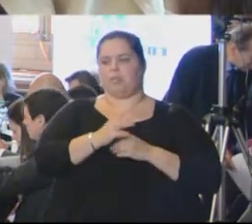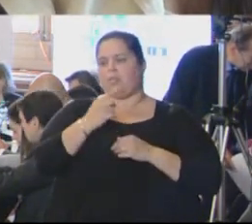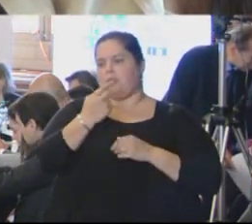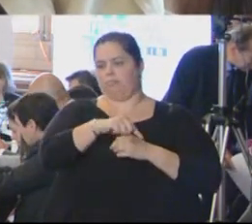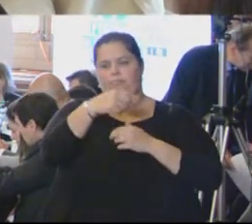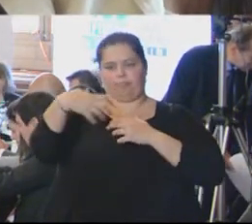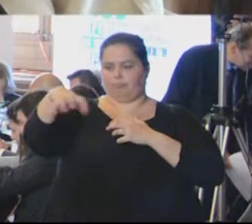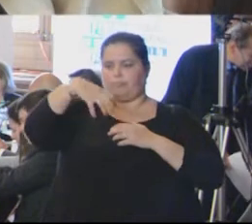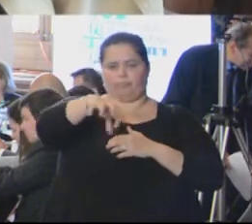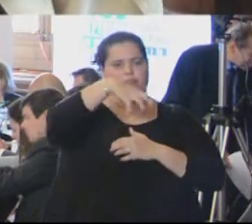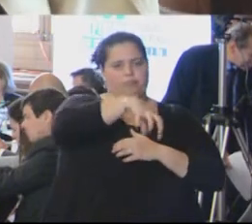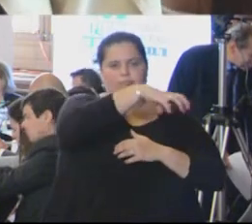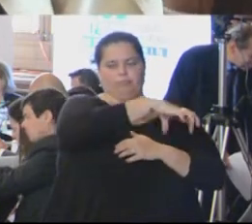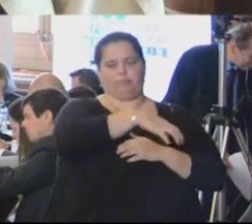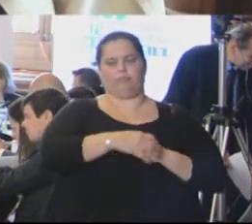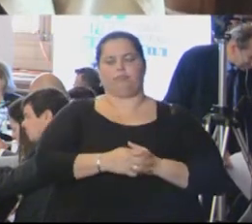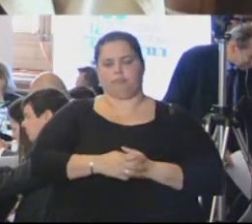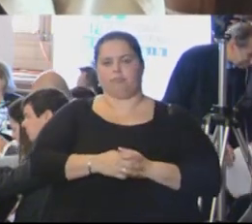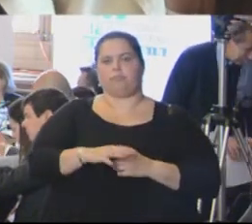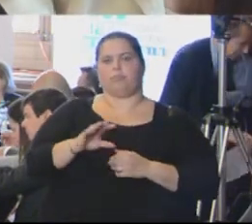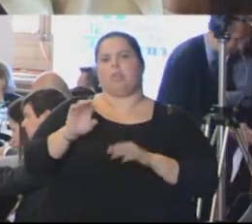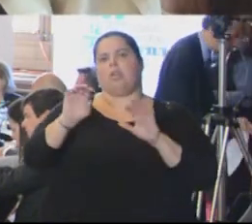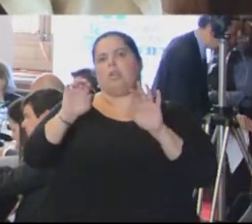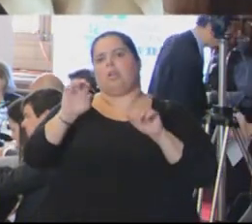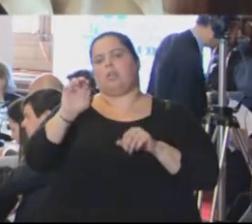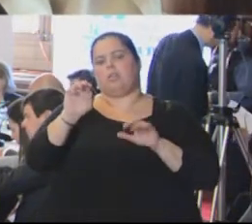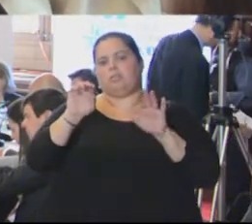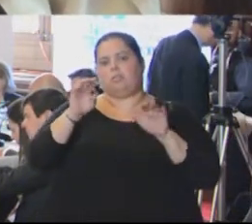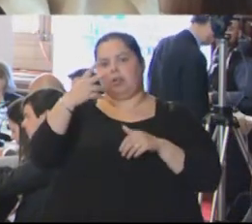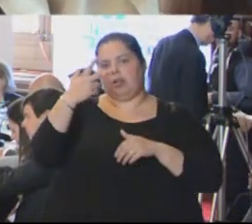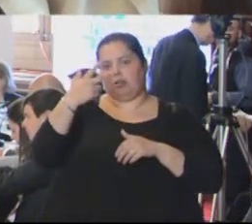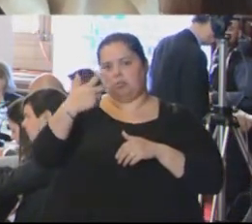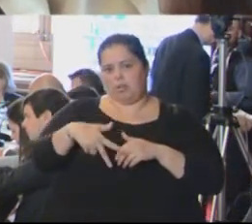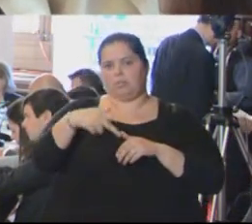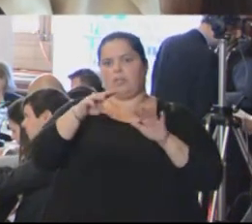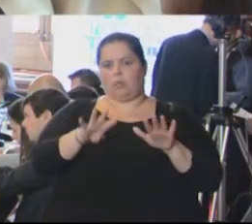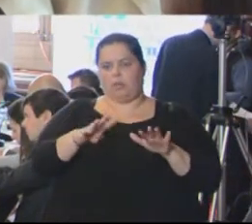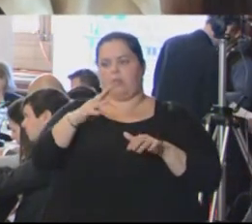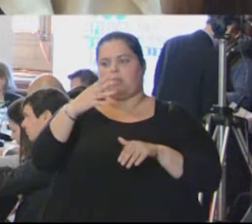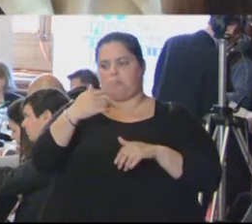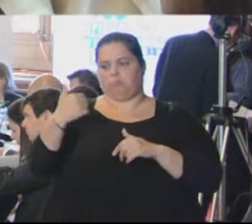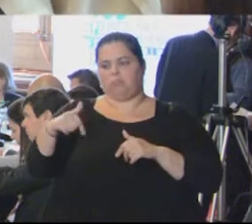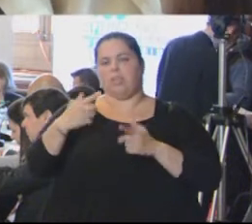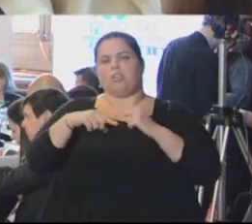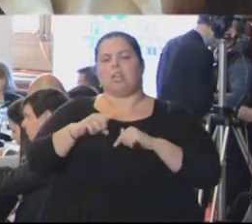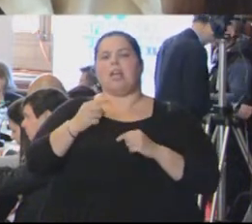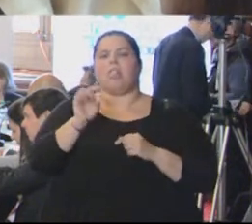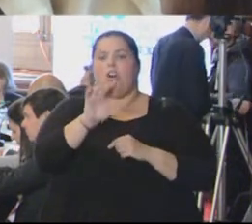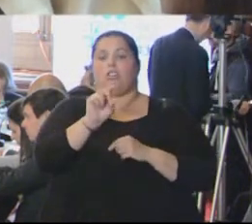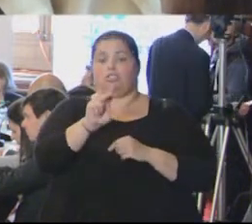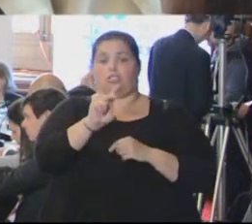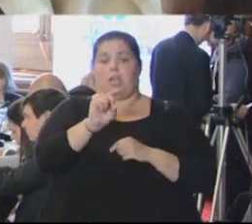13 y Sucre, 9. 12 de los casos registrados son atribuidos